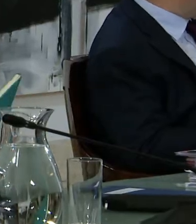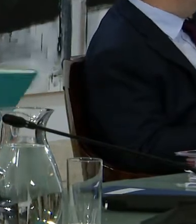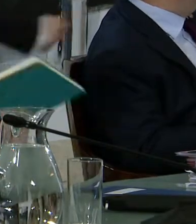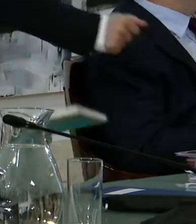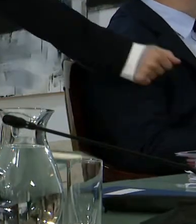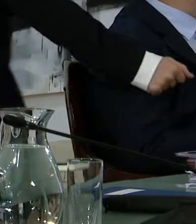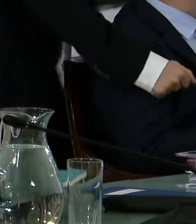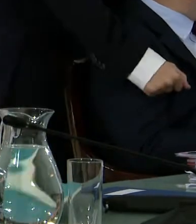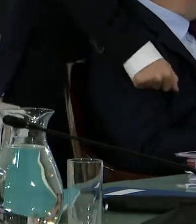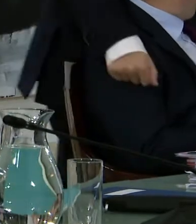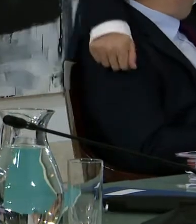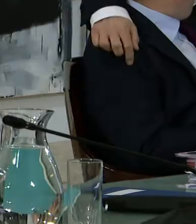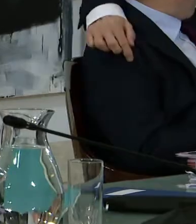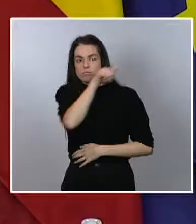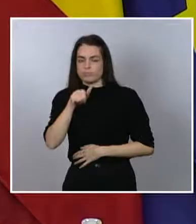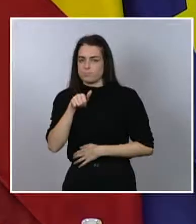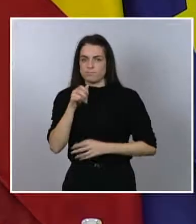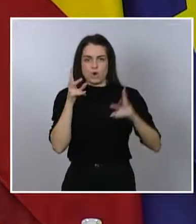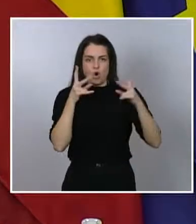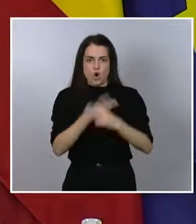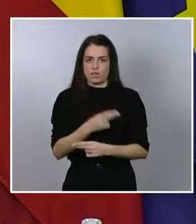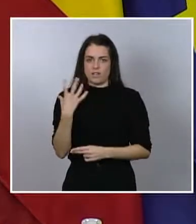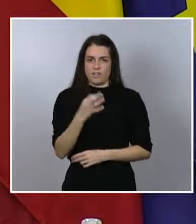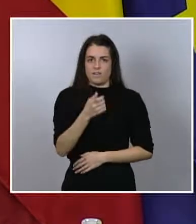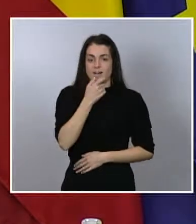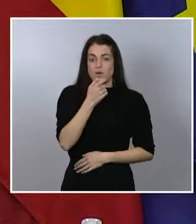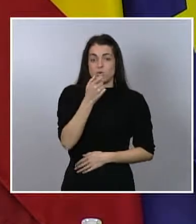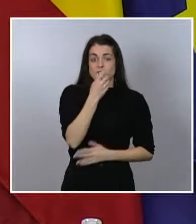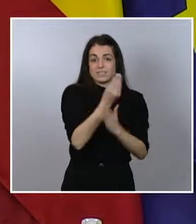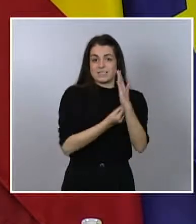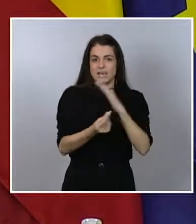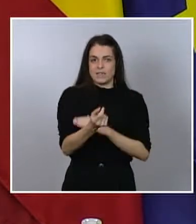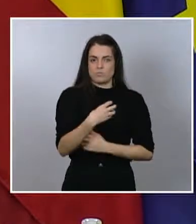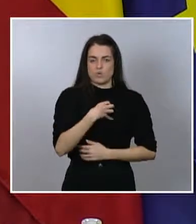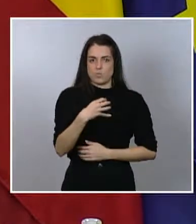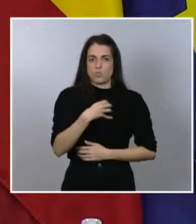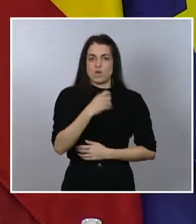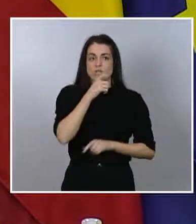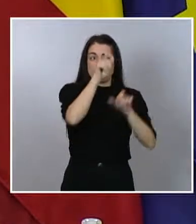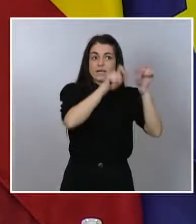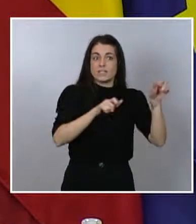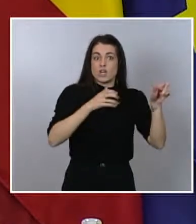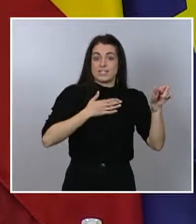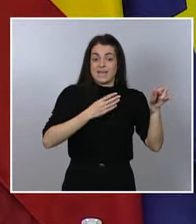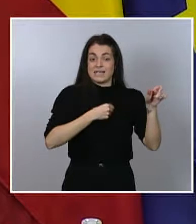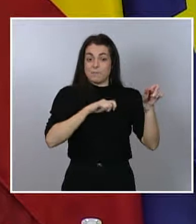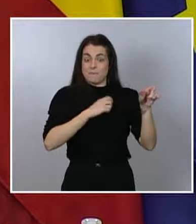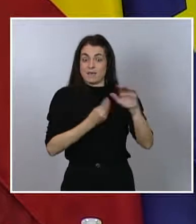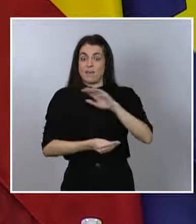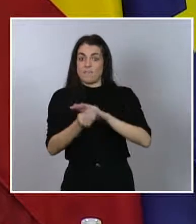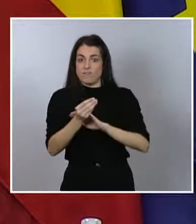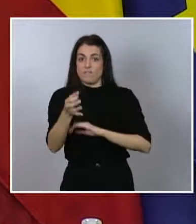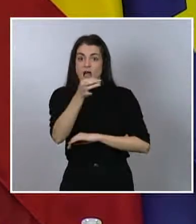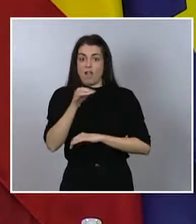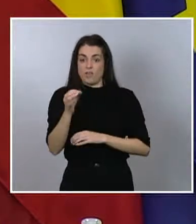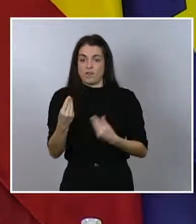procedentes del Reino Unido, salvo personas que vivan en nuestro territorio, sean residentes también en Andorra. Igualmente, hemos